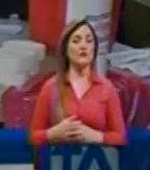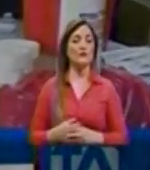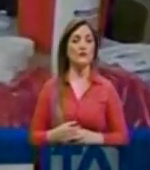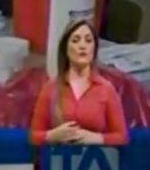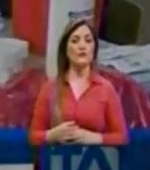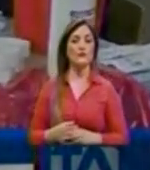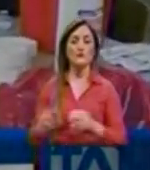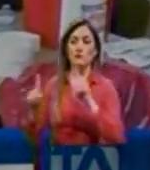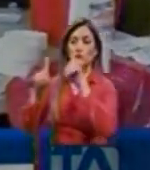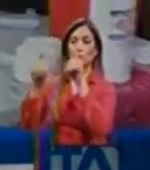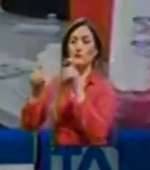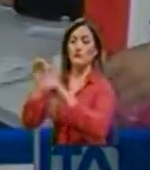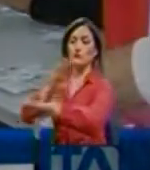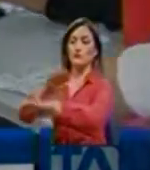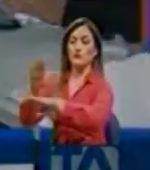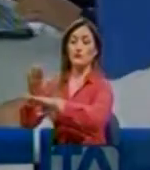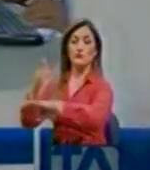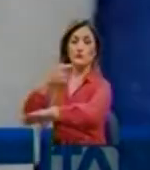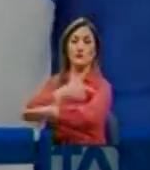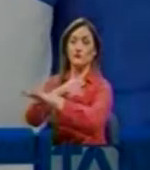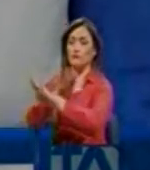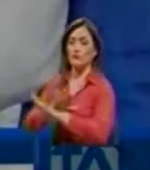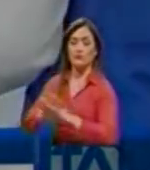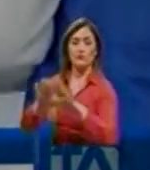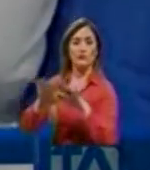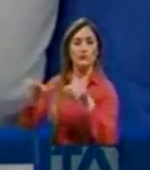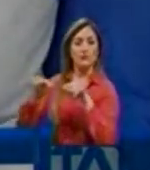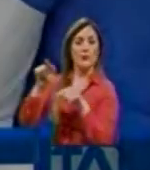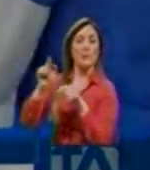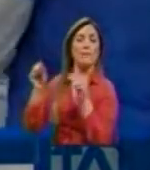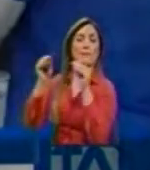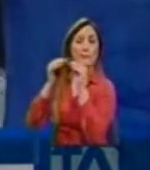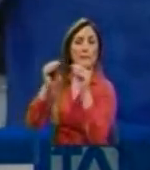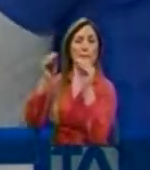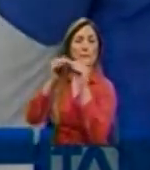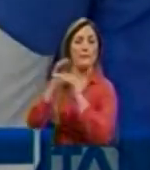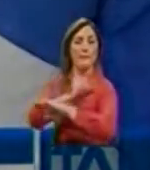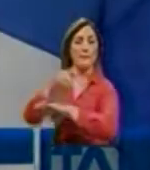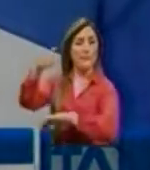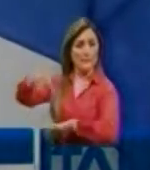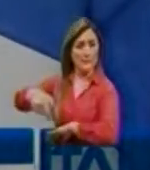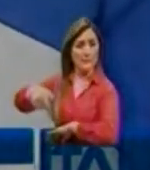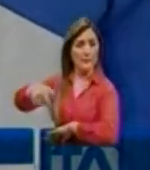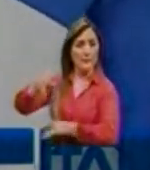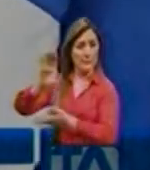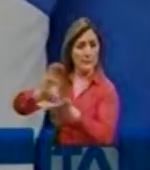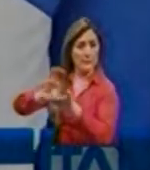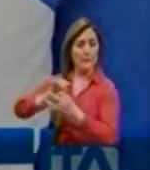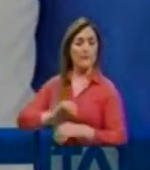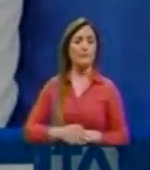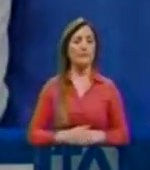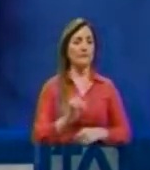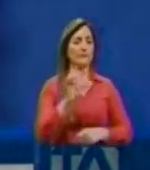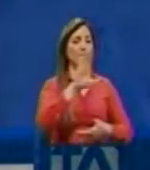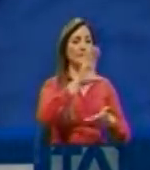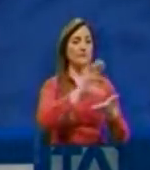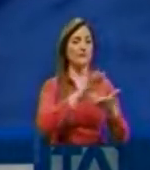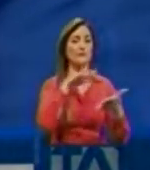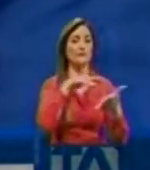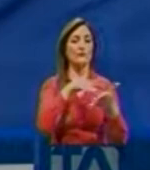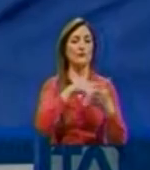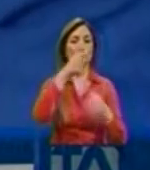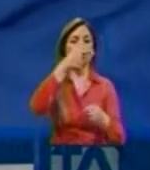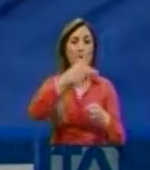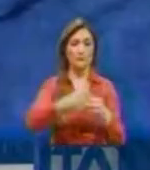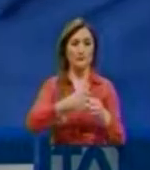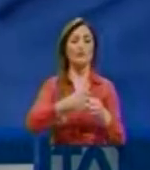la vacunación de sus alumnos, pero ¿este será un punto para vacunar a más alumnos o no? No, realmente este es punto de vacunación solo para nuestros estudiantes y así